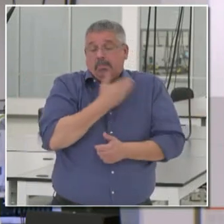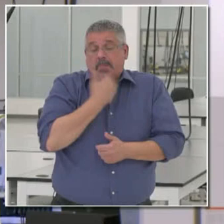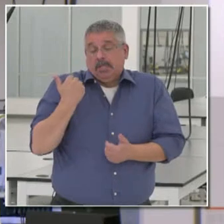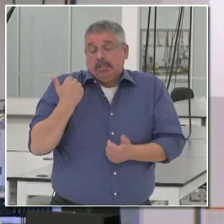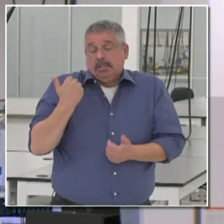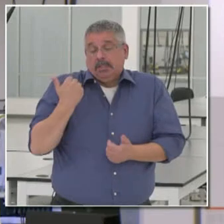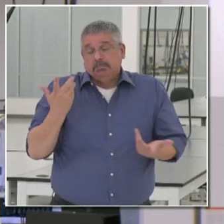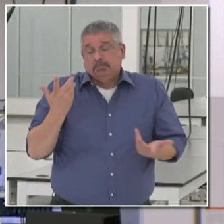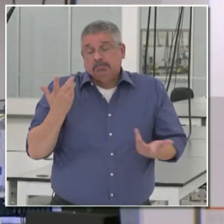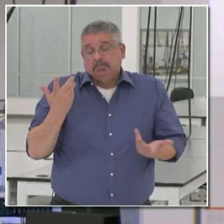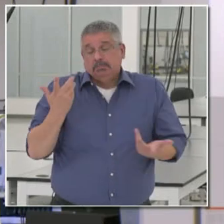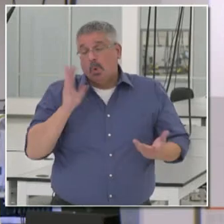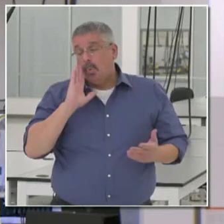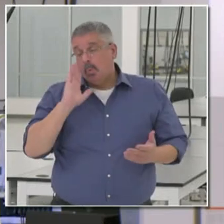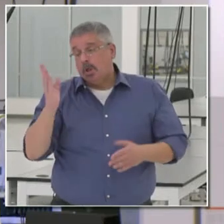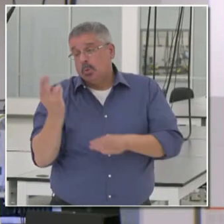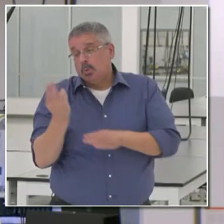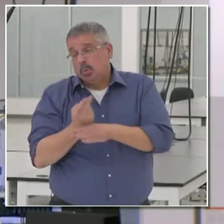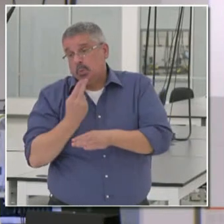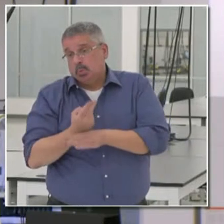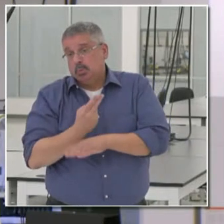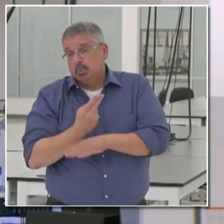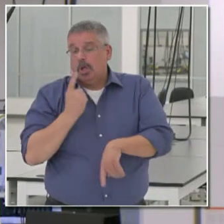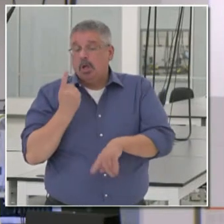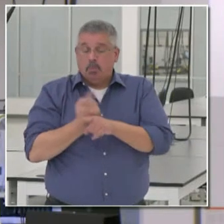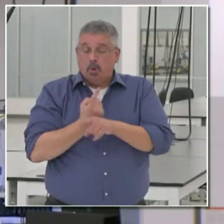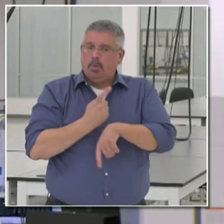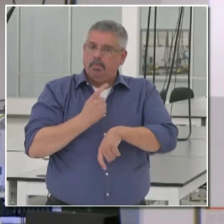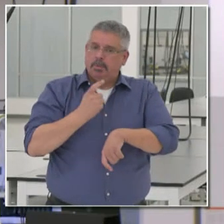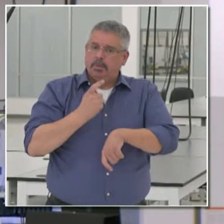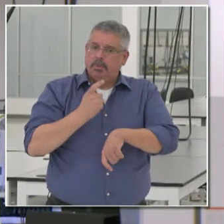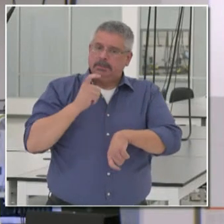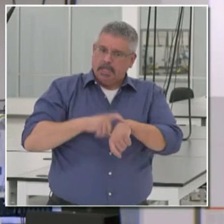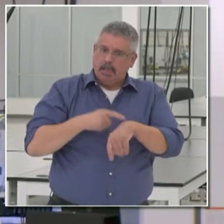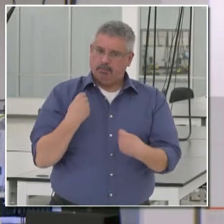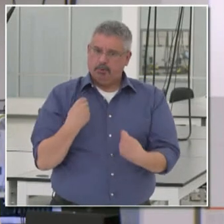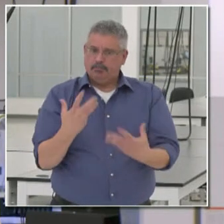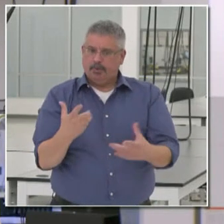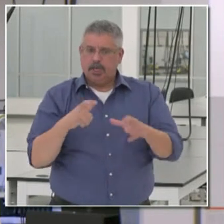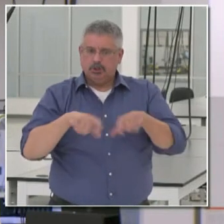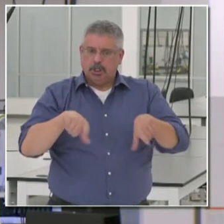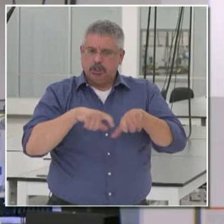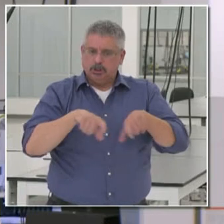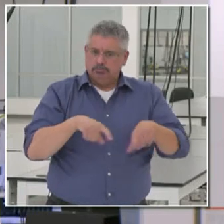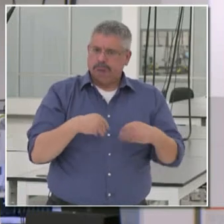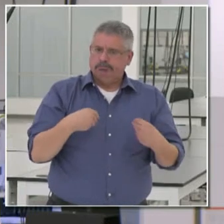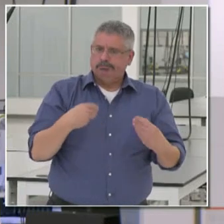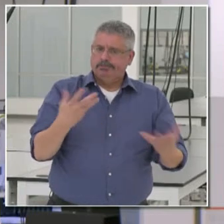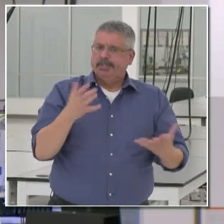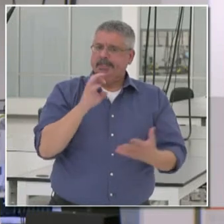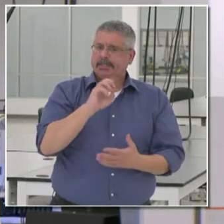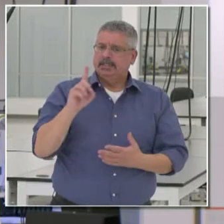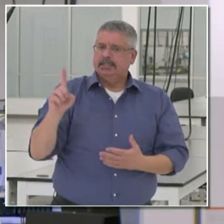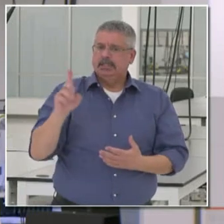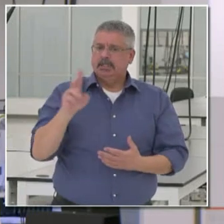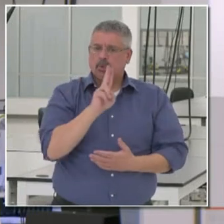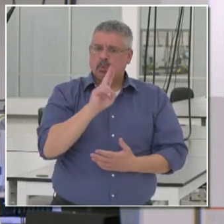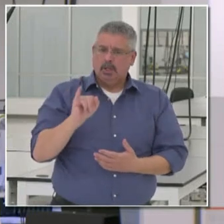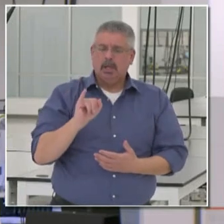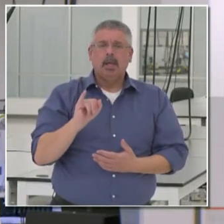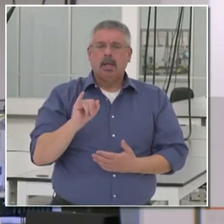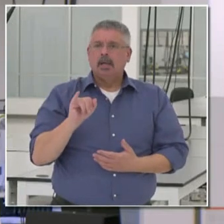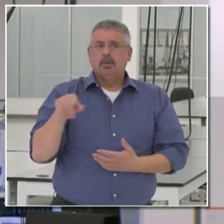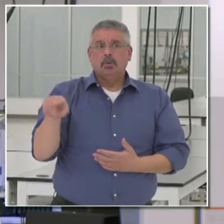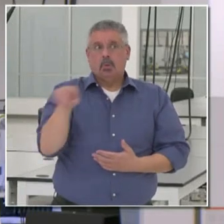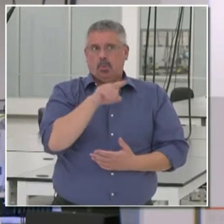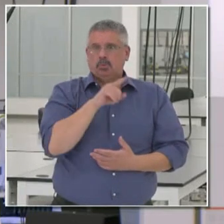cualquier estrategia que sea la mejor y que se resuelva en su momento adecuado para distribuir a la gente